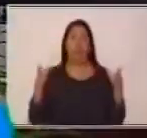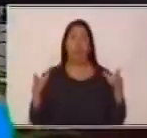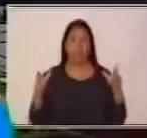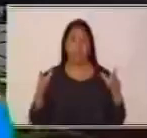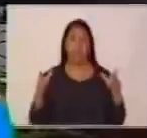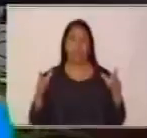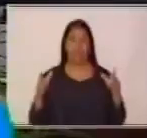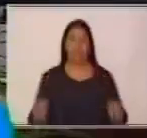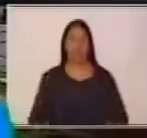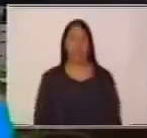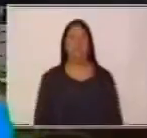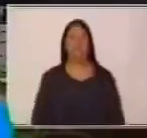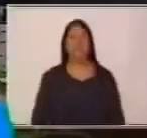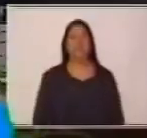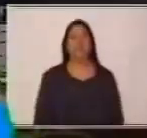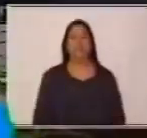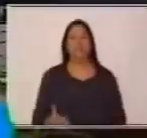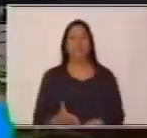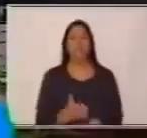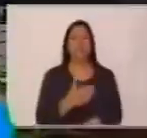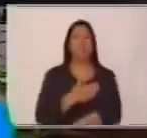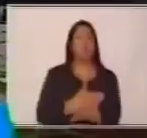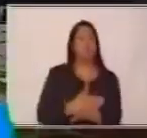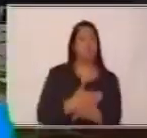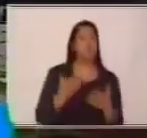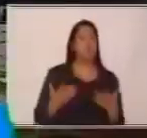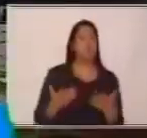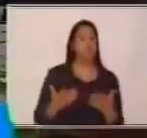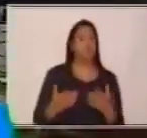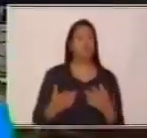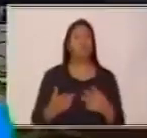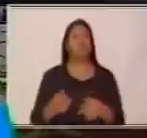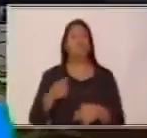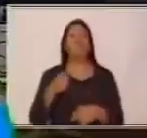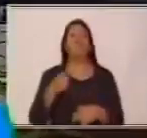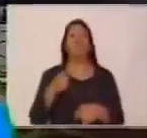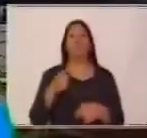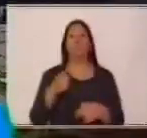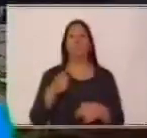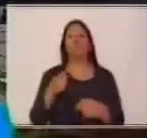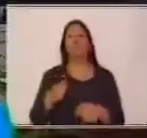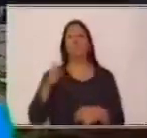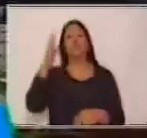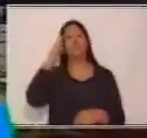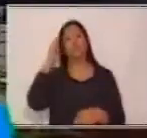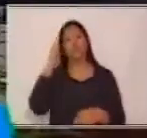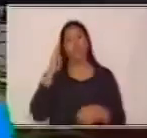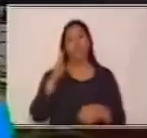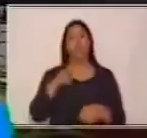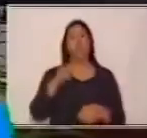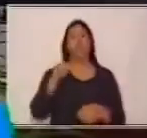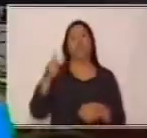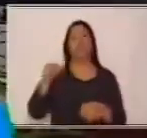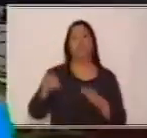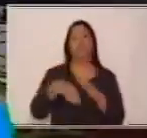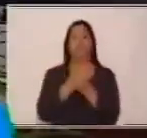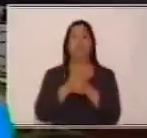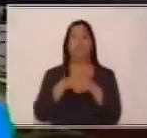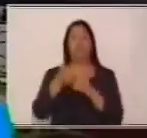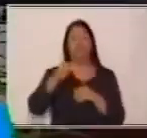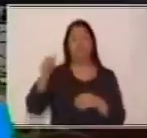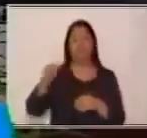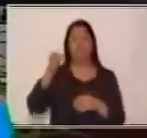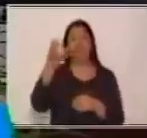Y antes de comenzar, te recuerdo que laves constantemente tus manos con agua y jabón o las puedes desinfectar con gel